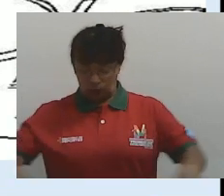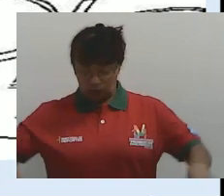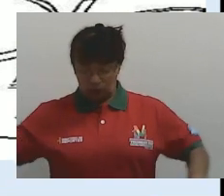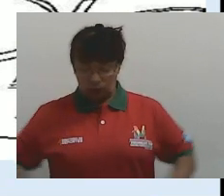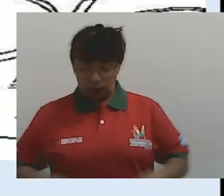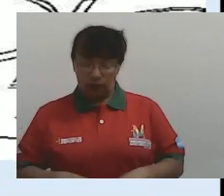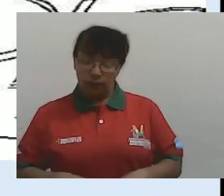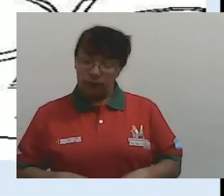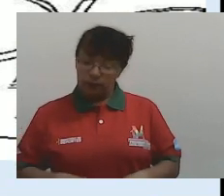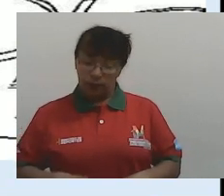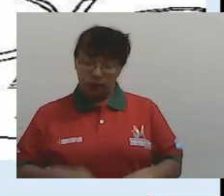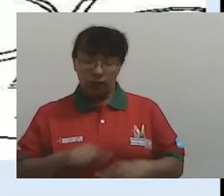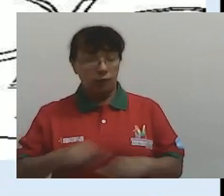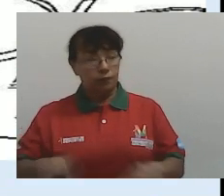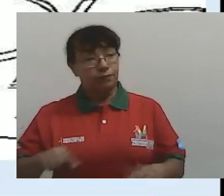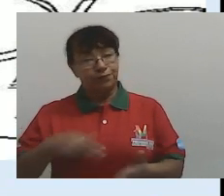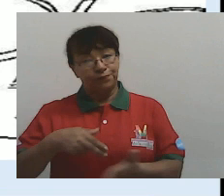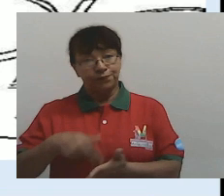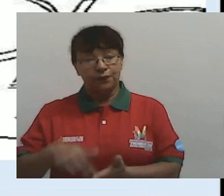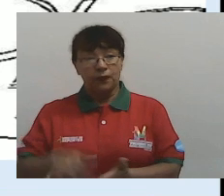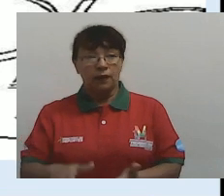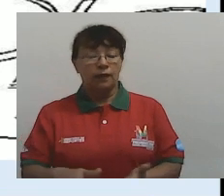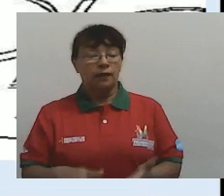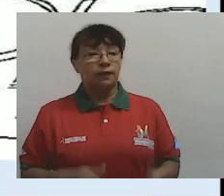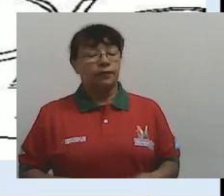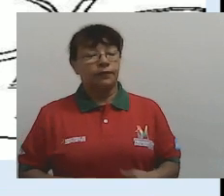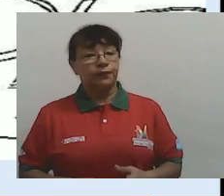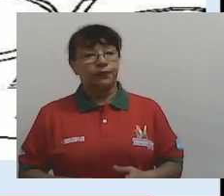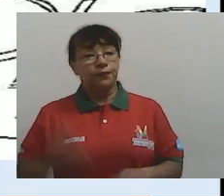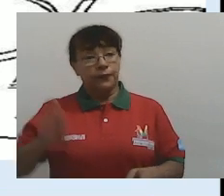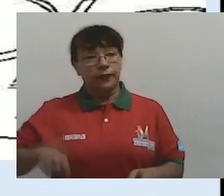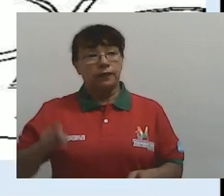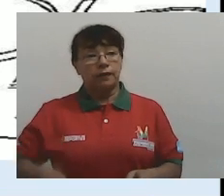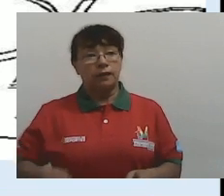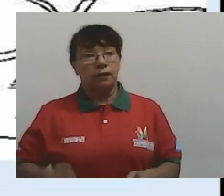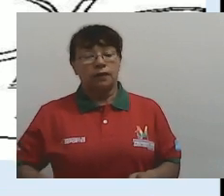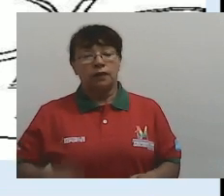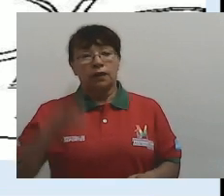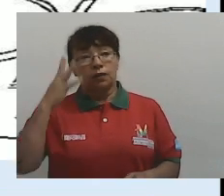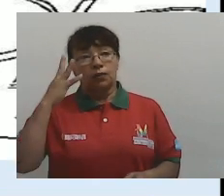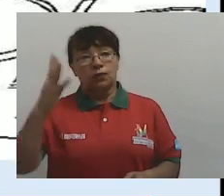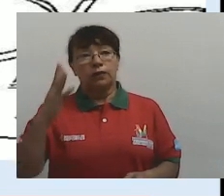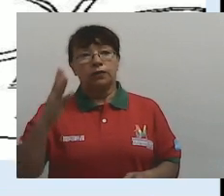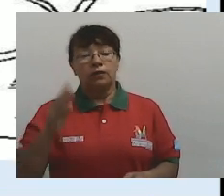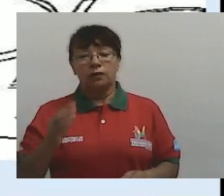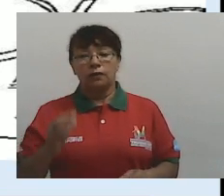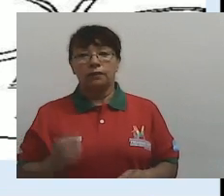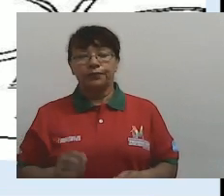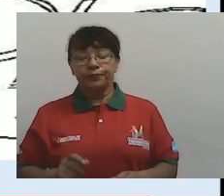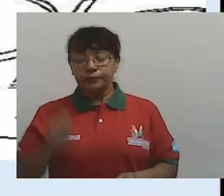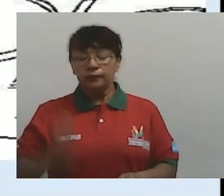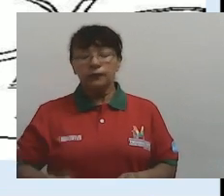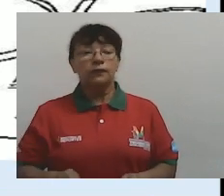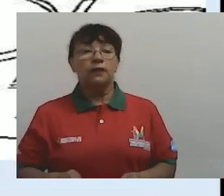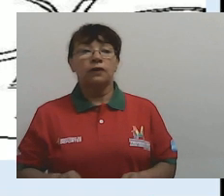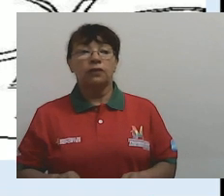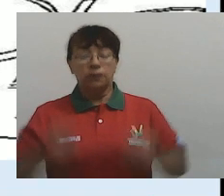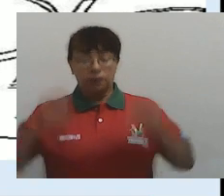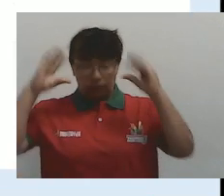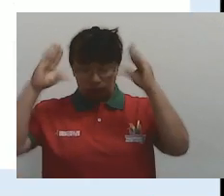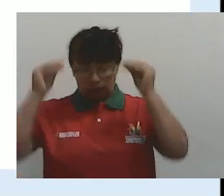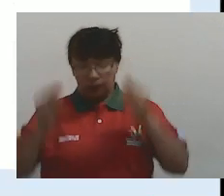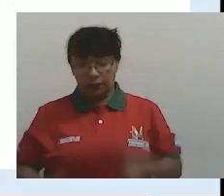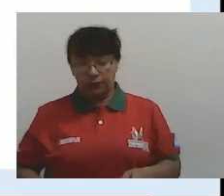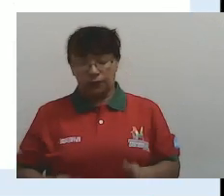ganó 0 puntos. ¿Está bien? Necesitamos para esta prueba 4 jueces. La siguiente prueba, el